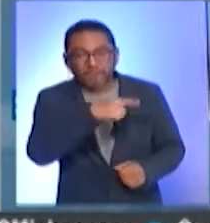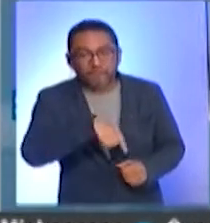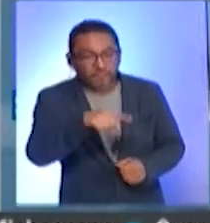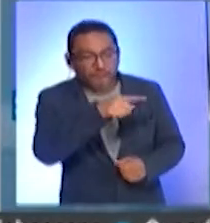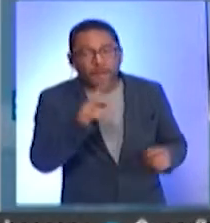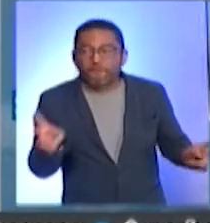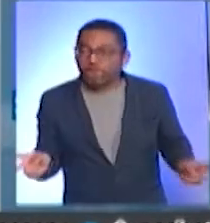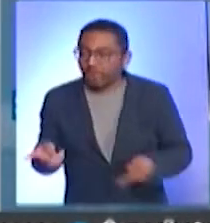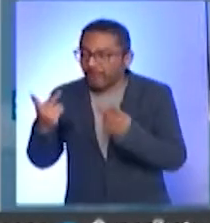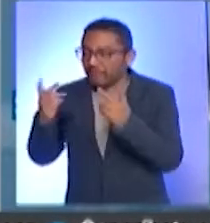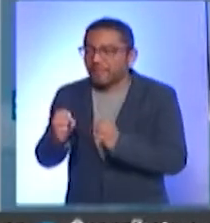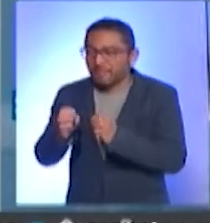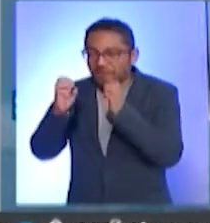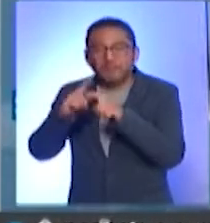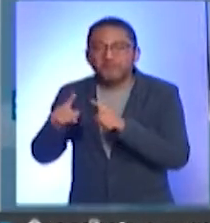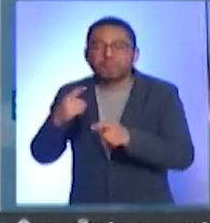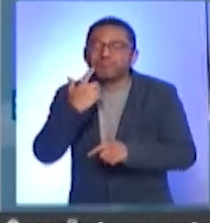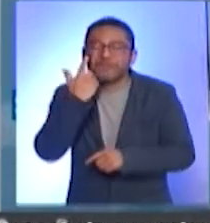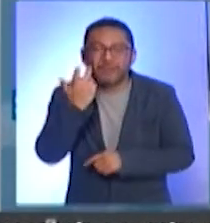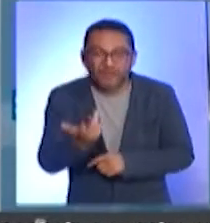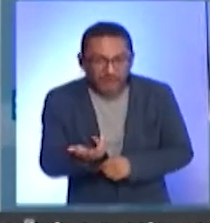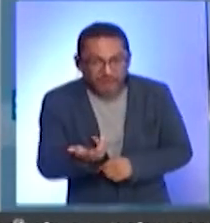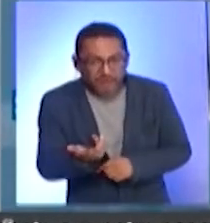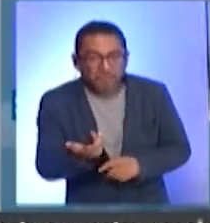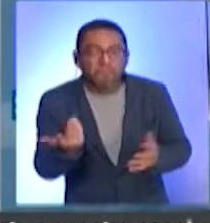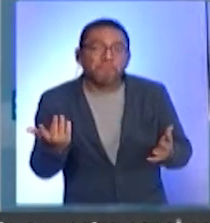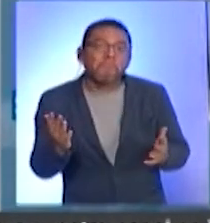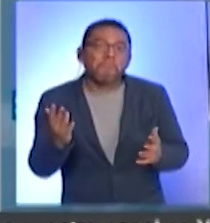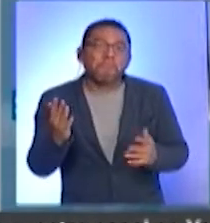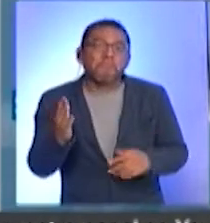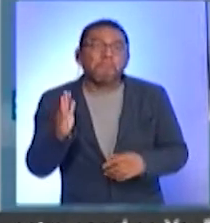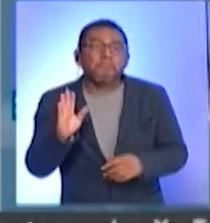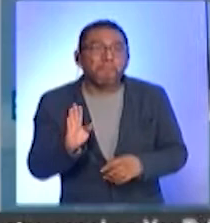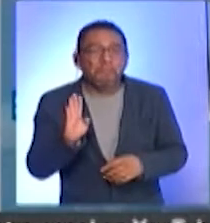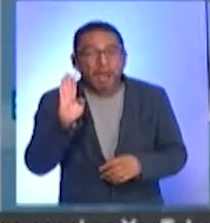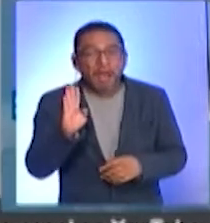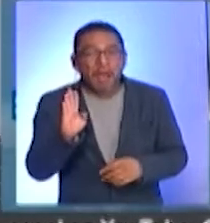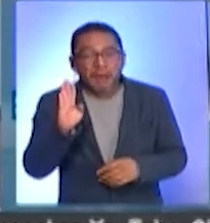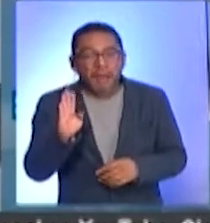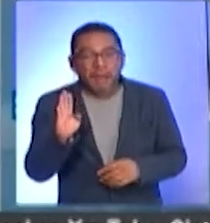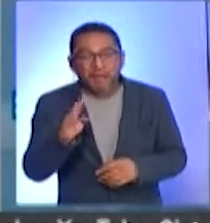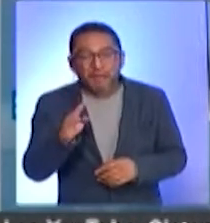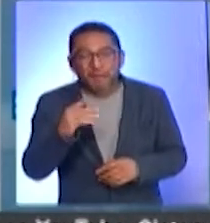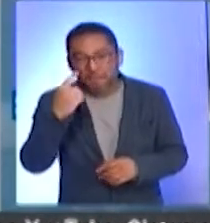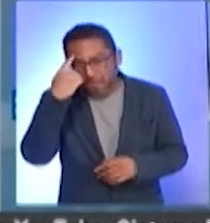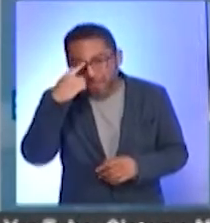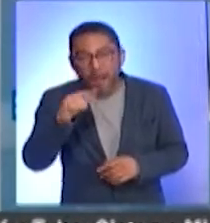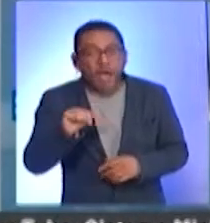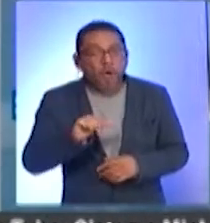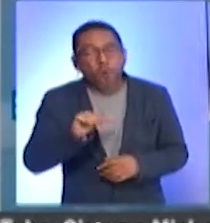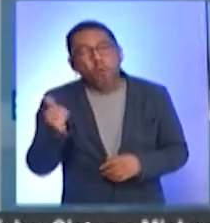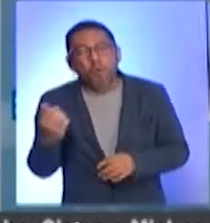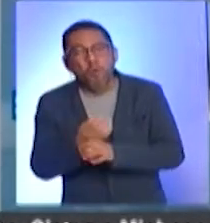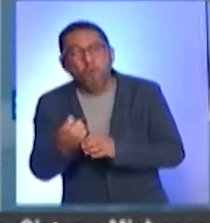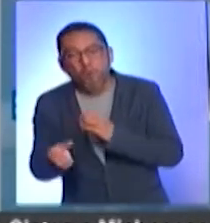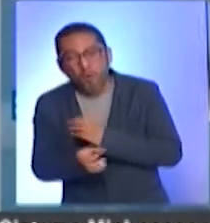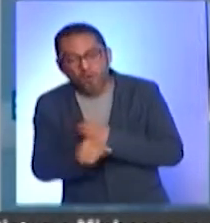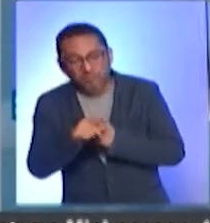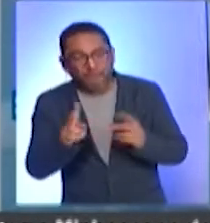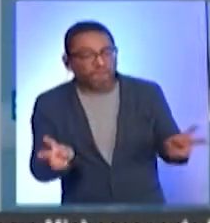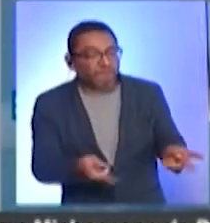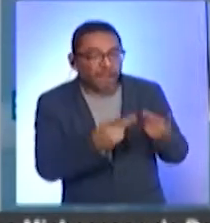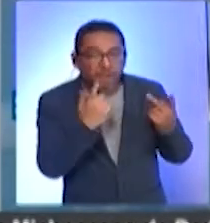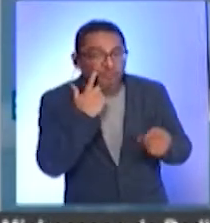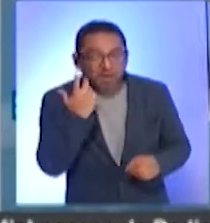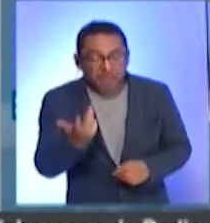inmuebles parece ser que les quiere dar algún otro destino que no es el de la venta